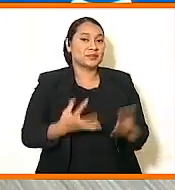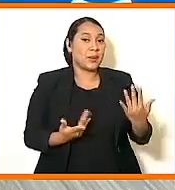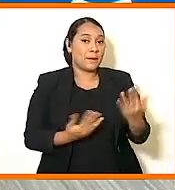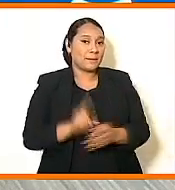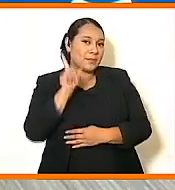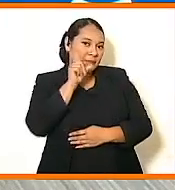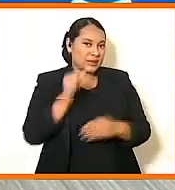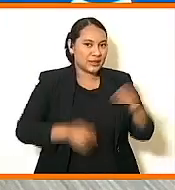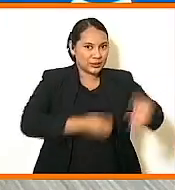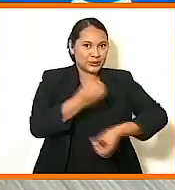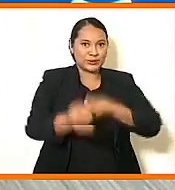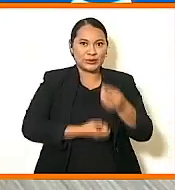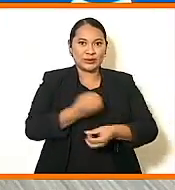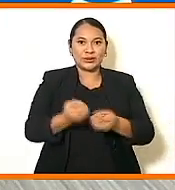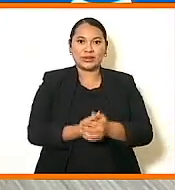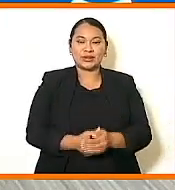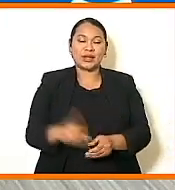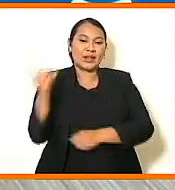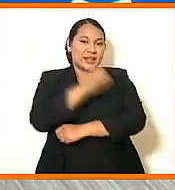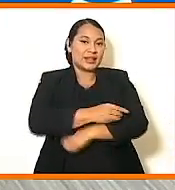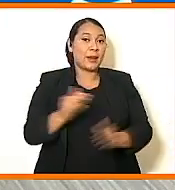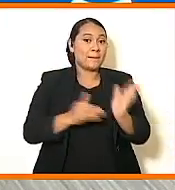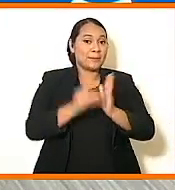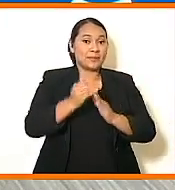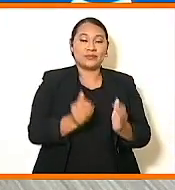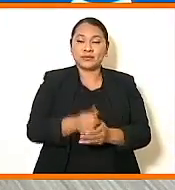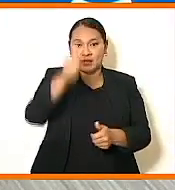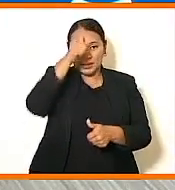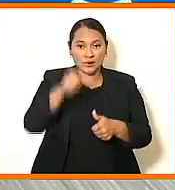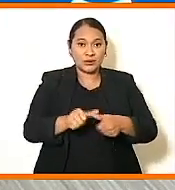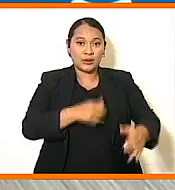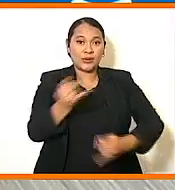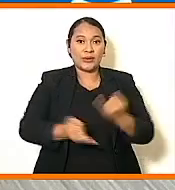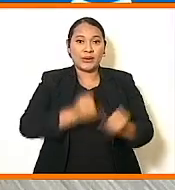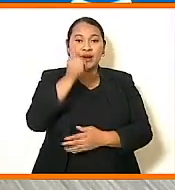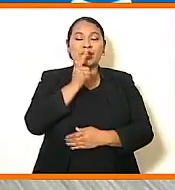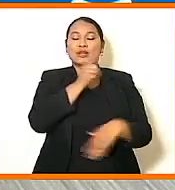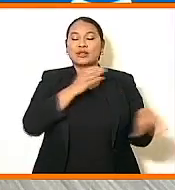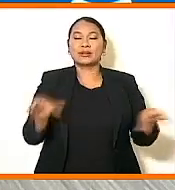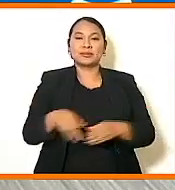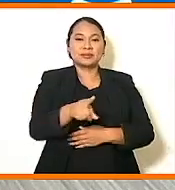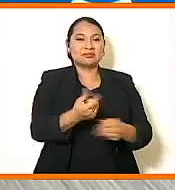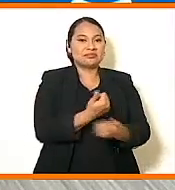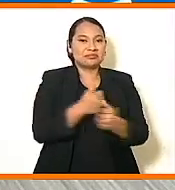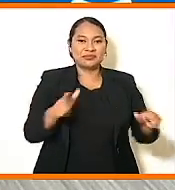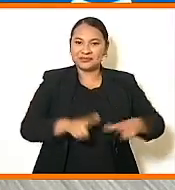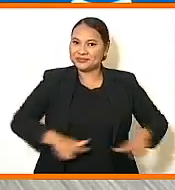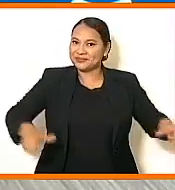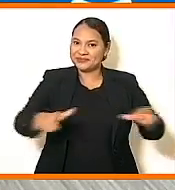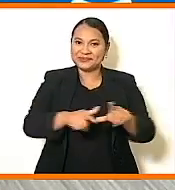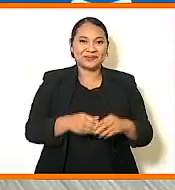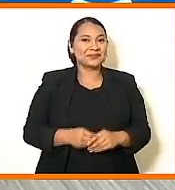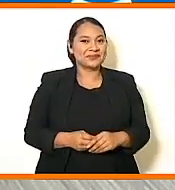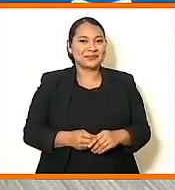mañana en nuestro Día Millonario. Y recuerden, a jugar se ha dicho con Loto, donde quiera que estés.